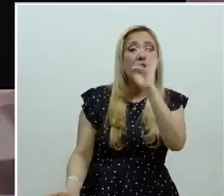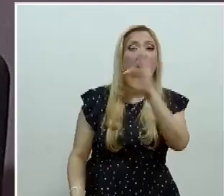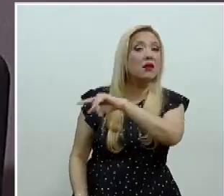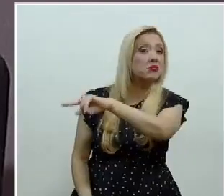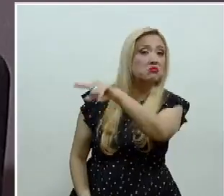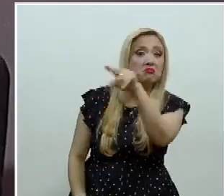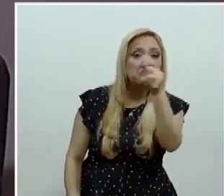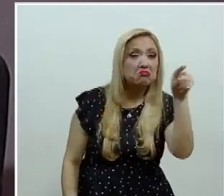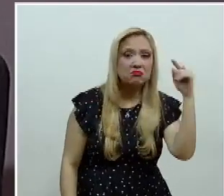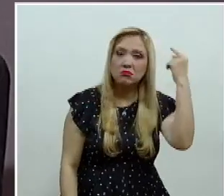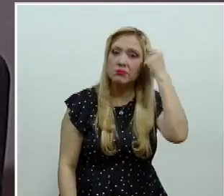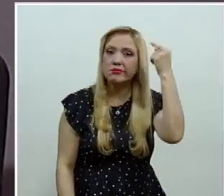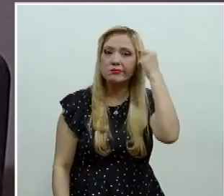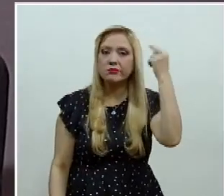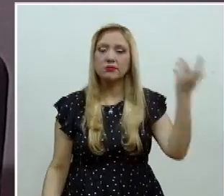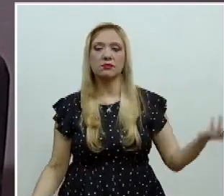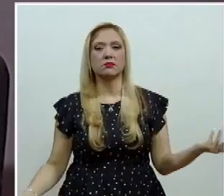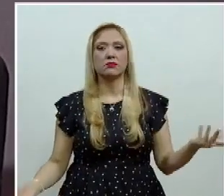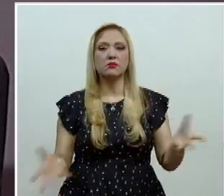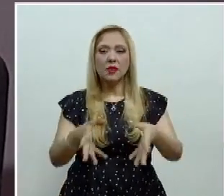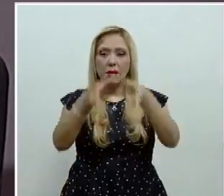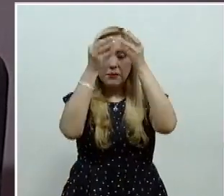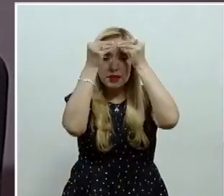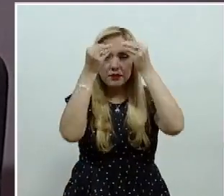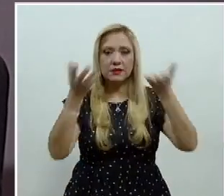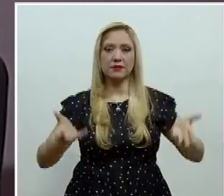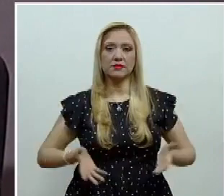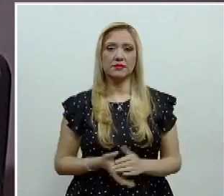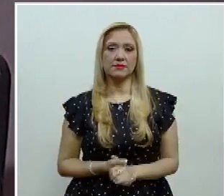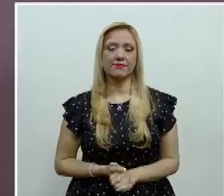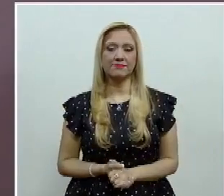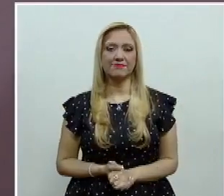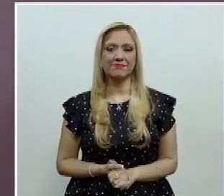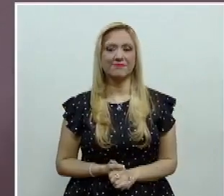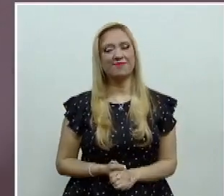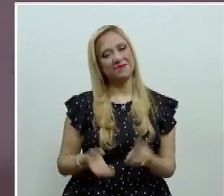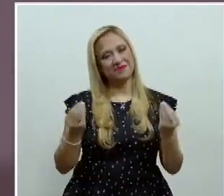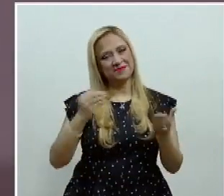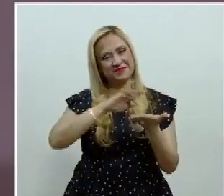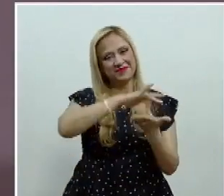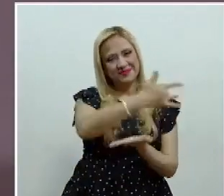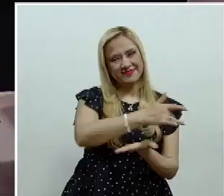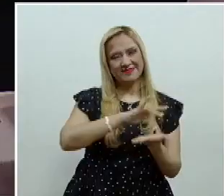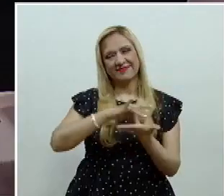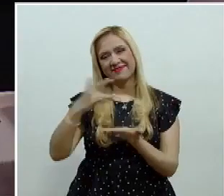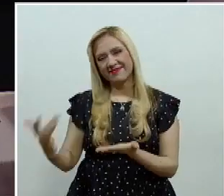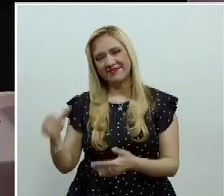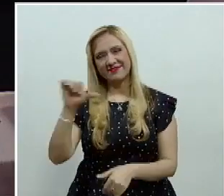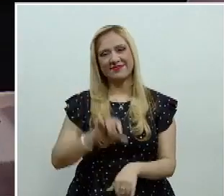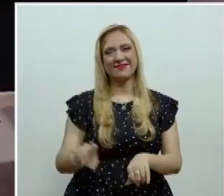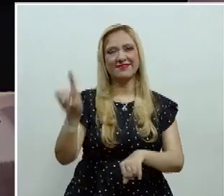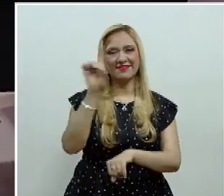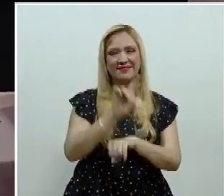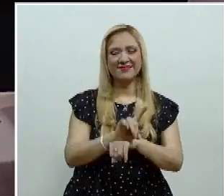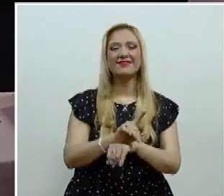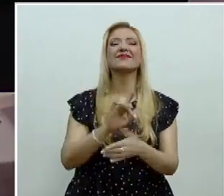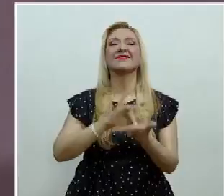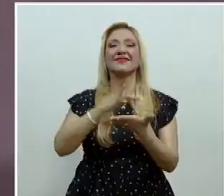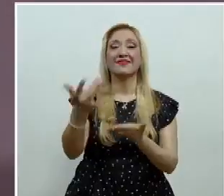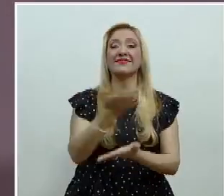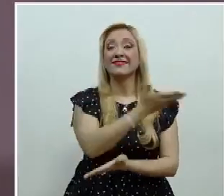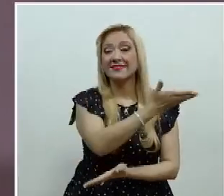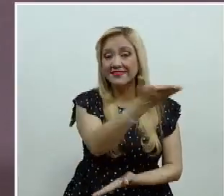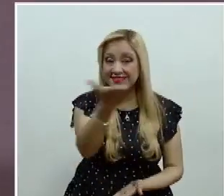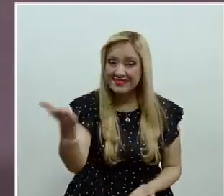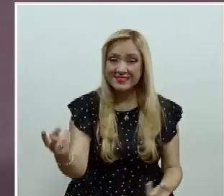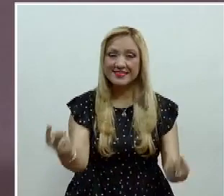no tenemos esa formación y esa conciencia. Bien, pues muchísimas gracias por habernos acompañado en el programa de hoy.